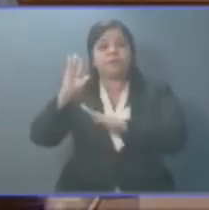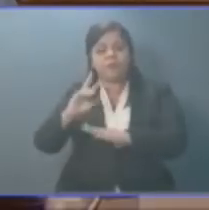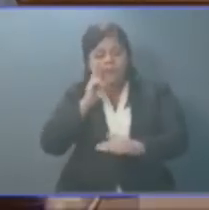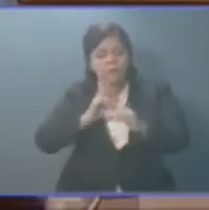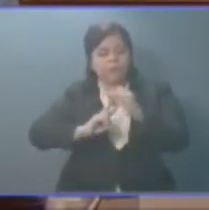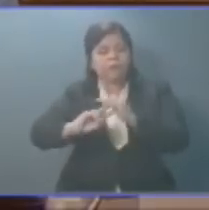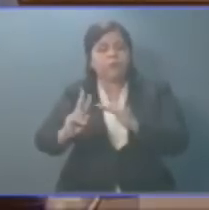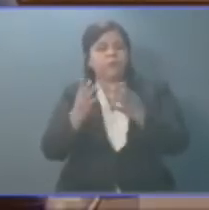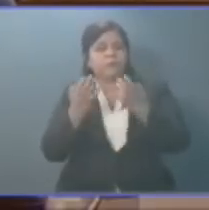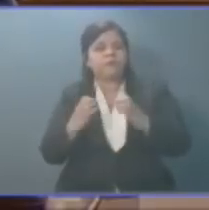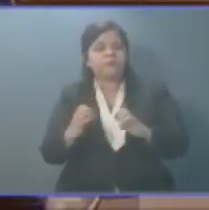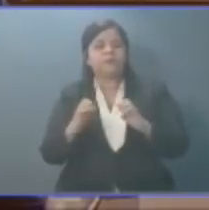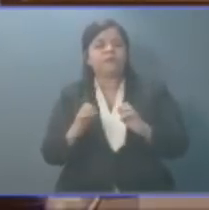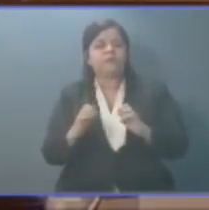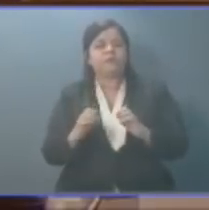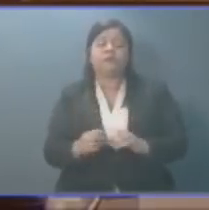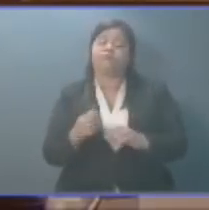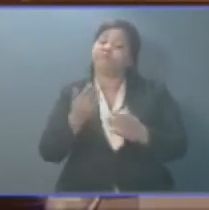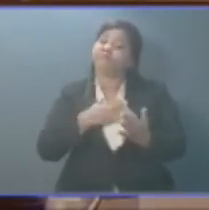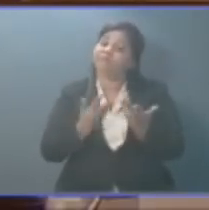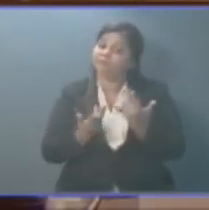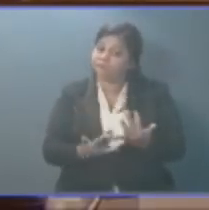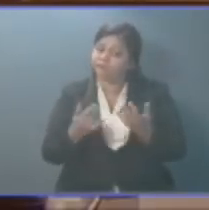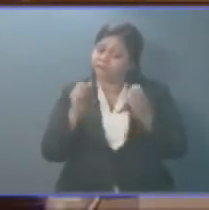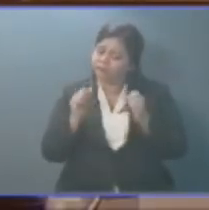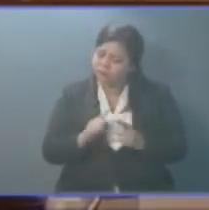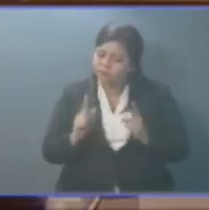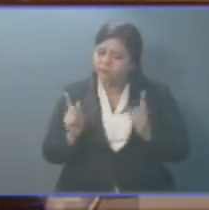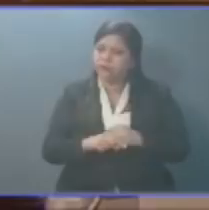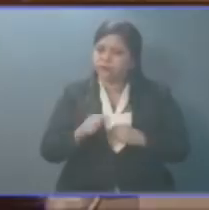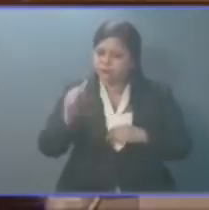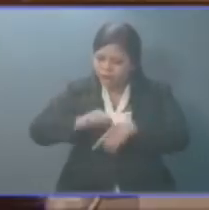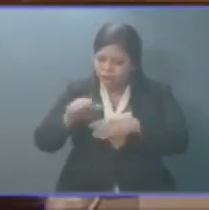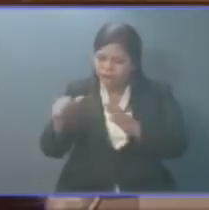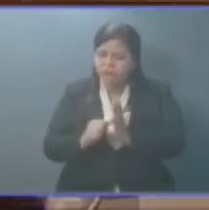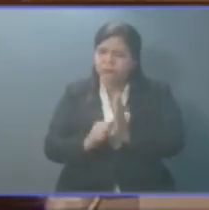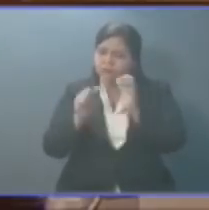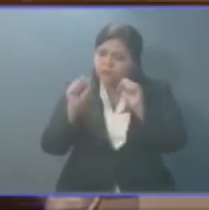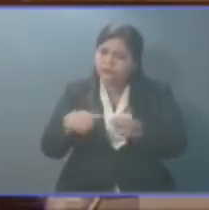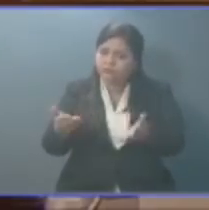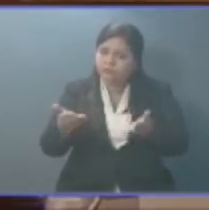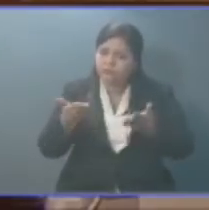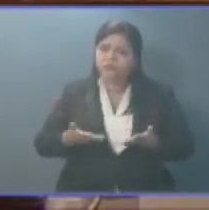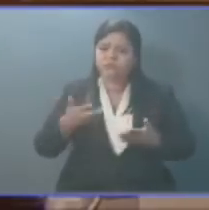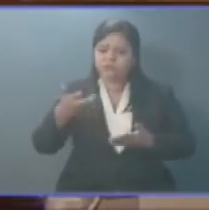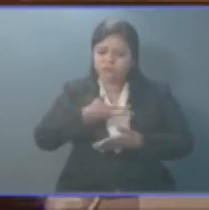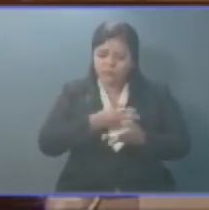orden estratégico. Ojalá modifiquen acá, porque este órgano es el que nos ayuda a modificar muchas cosas.